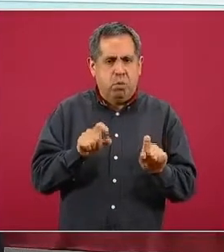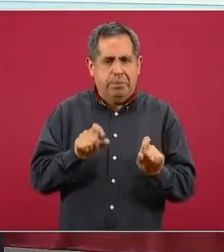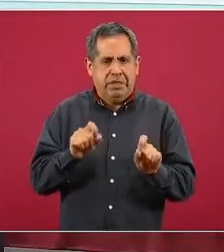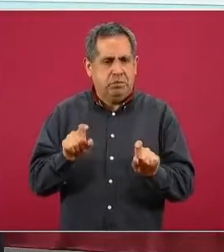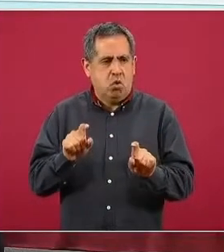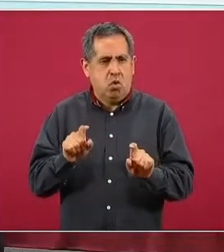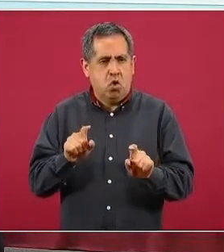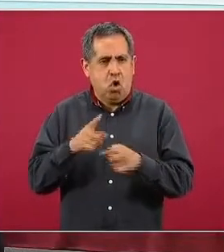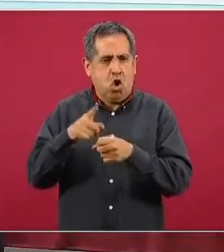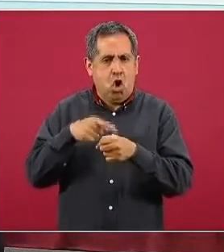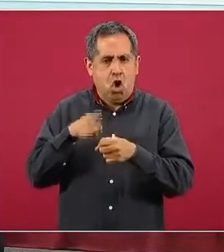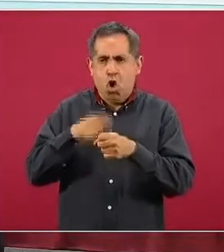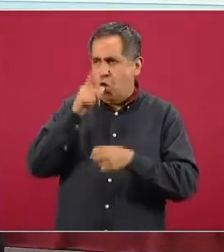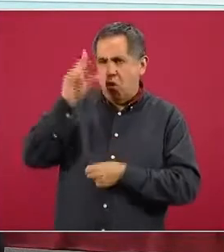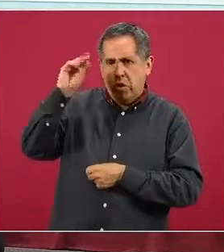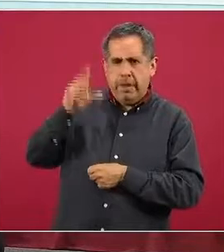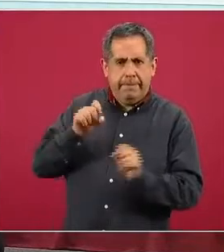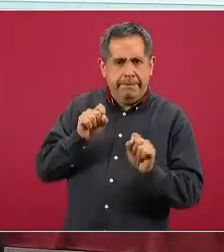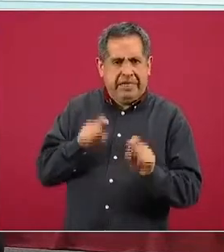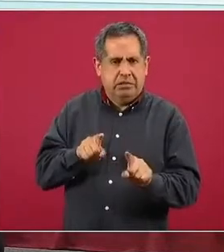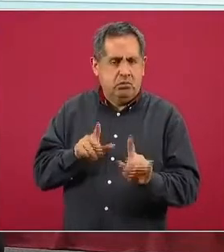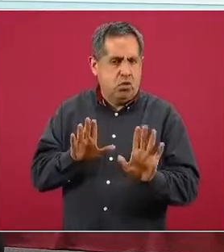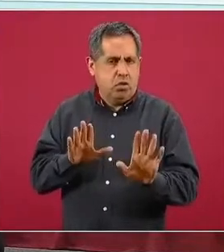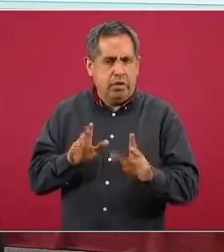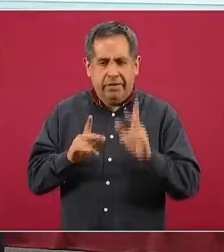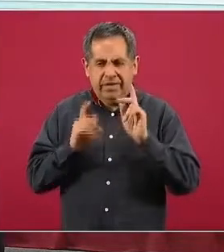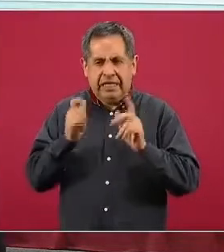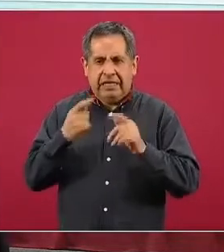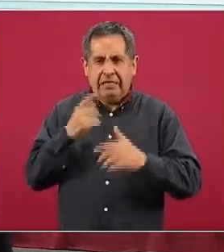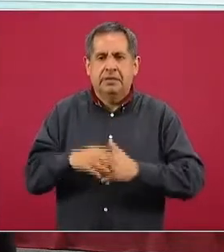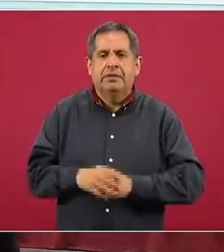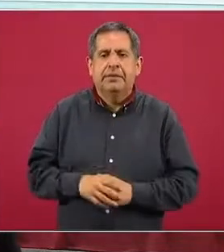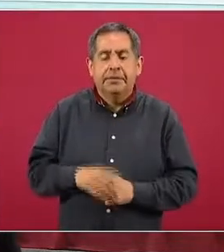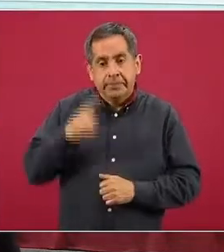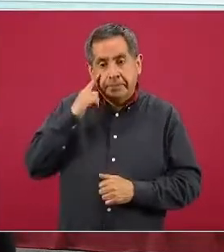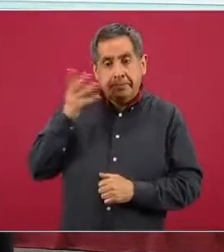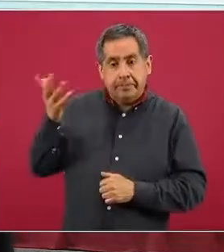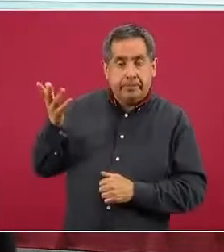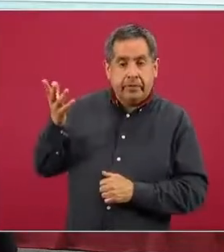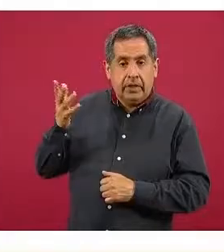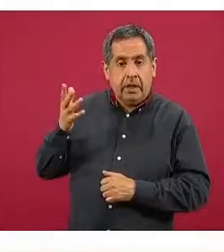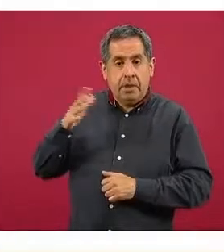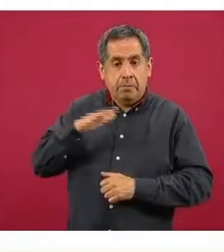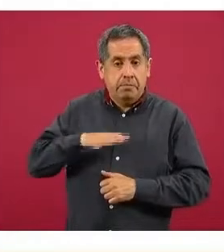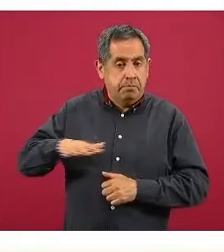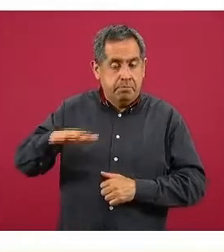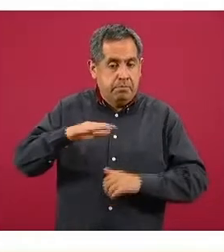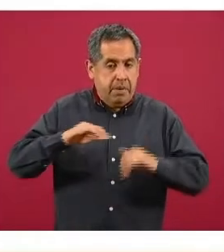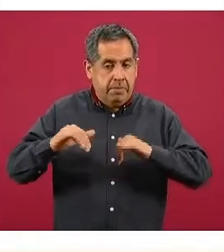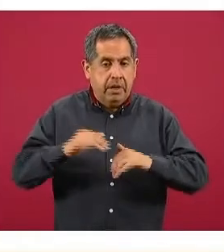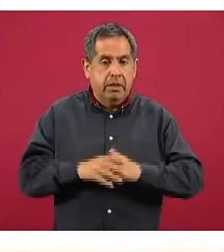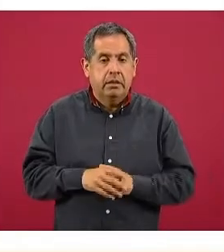su nivel de riesgo. Aquí está el mapa, seguimos con